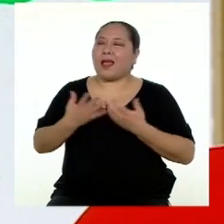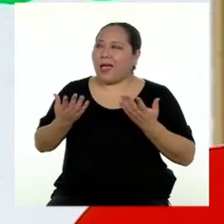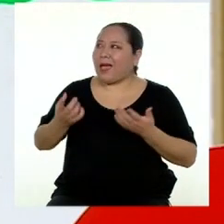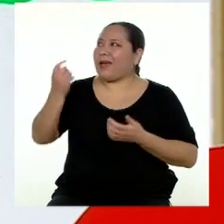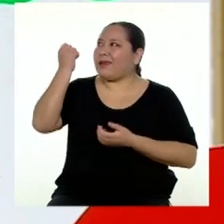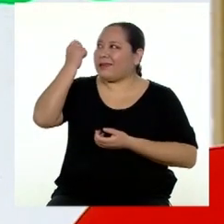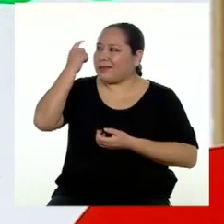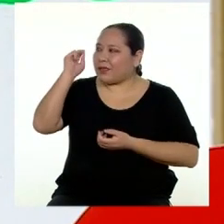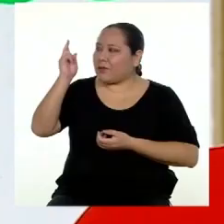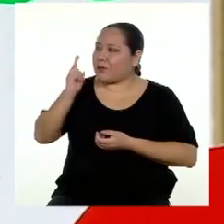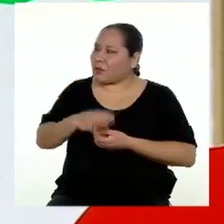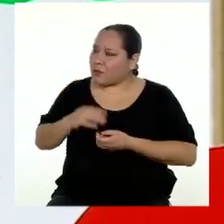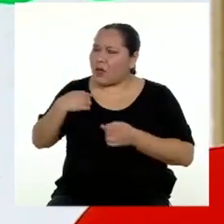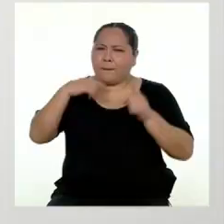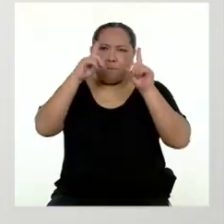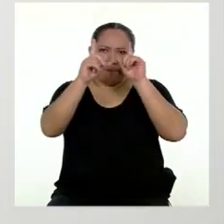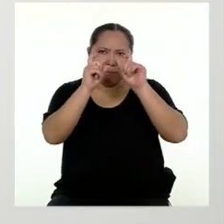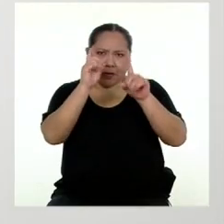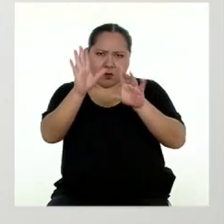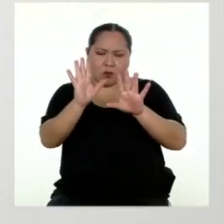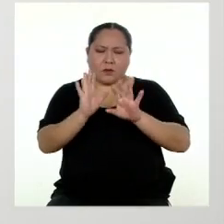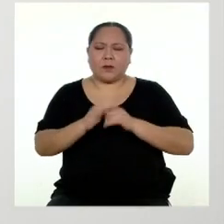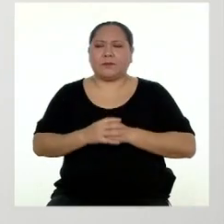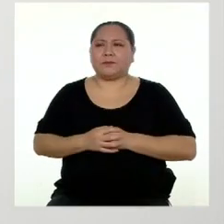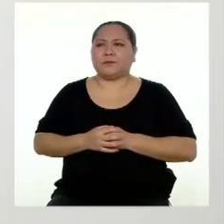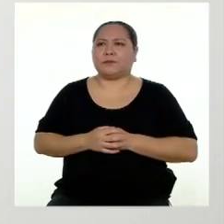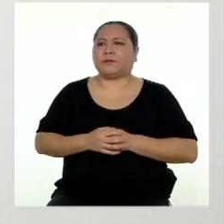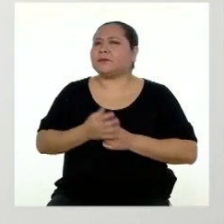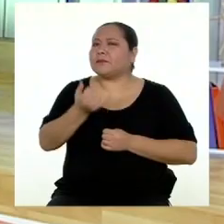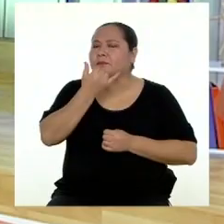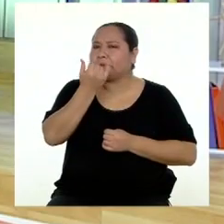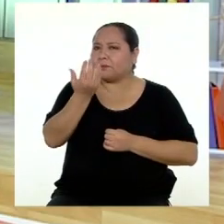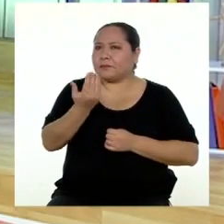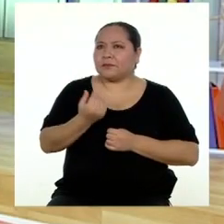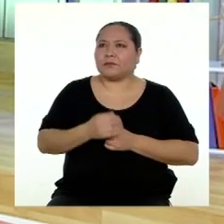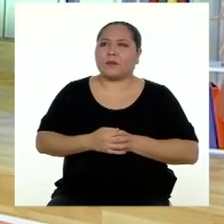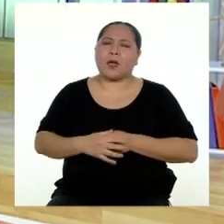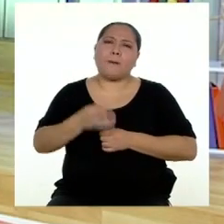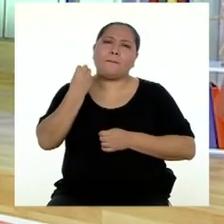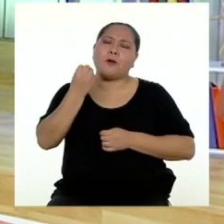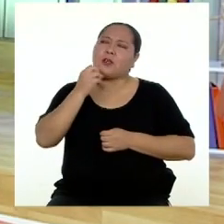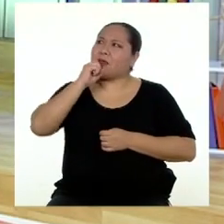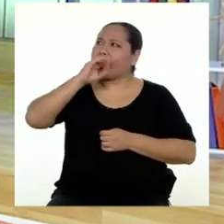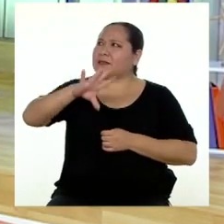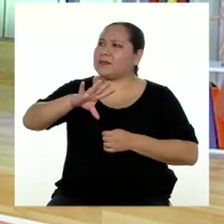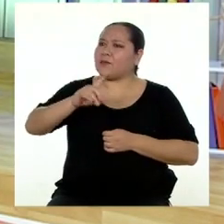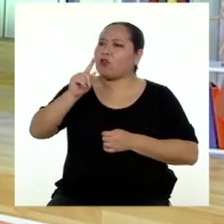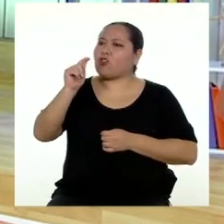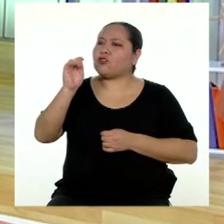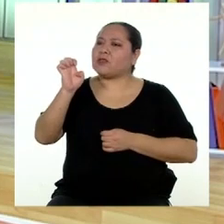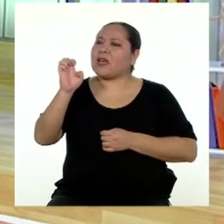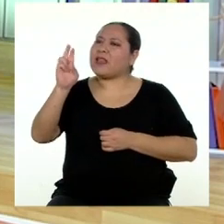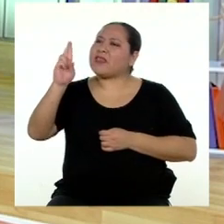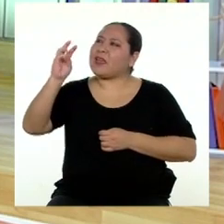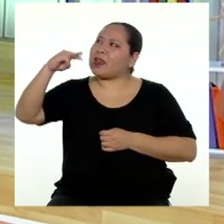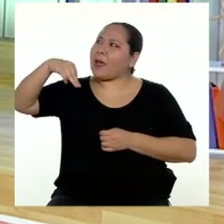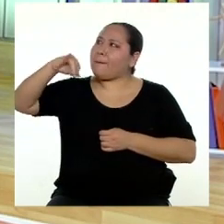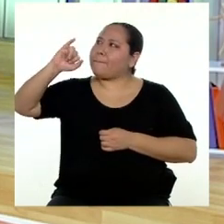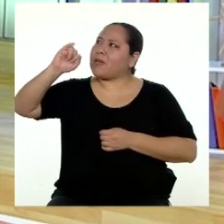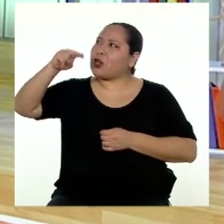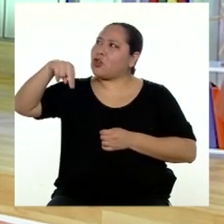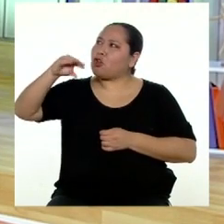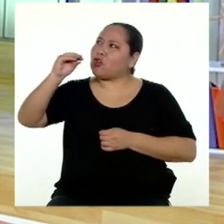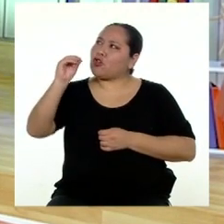Entiendo, profesora. Tengo una pregunta más. Sí. ¿Qué ocurre? ¿Por qué les decimos términos de primer grado?